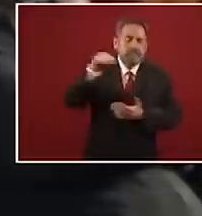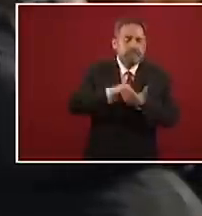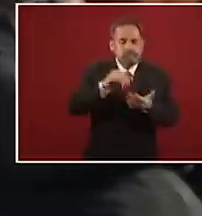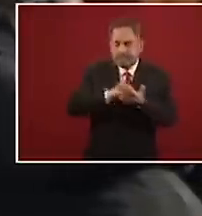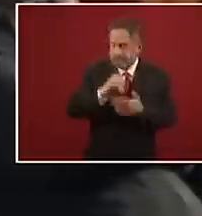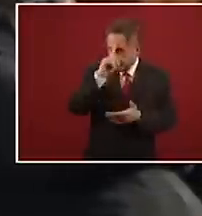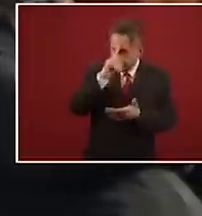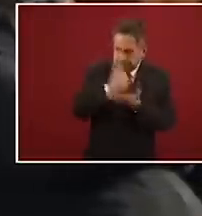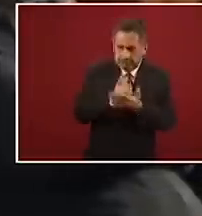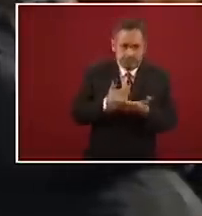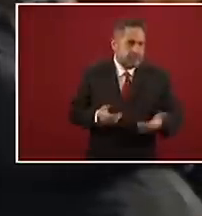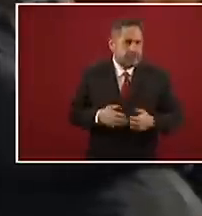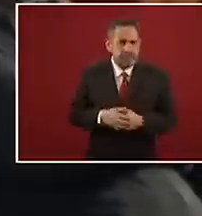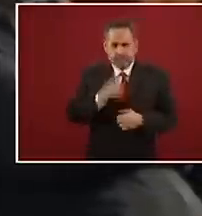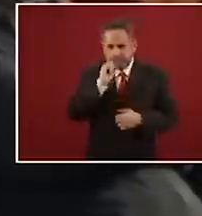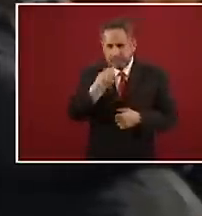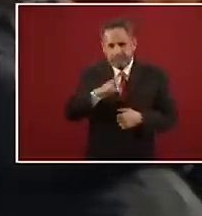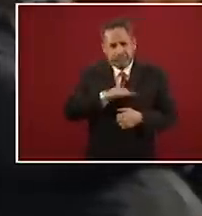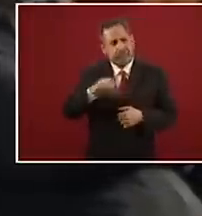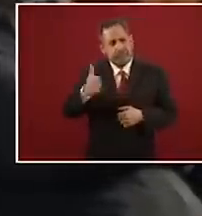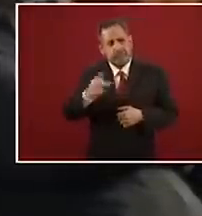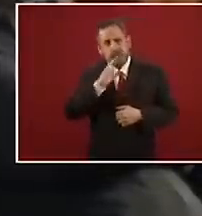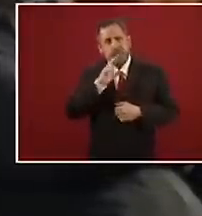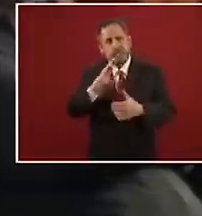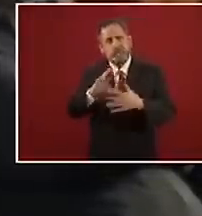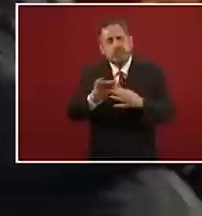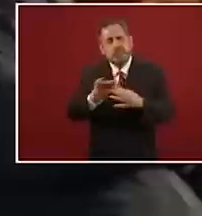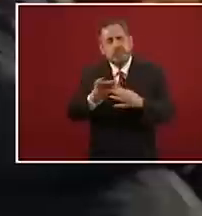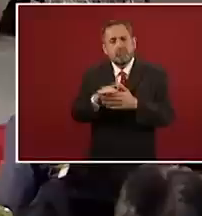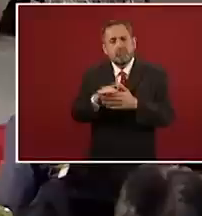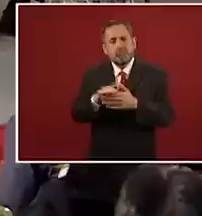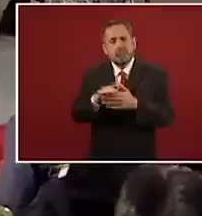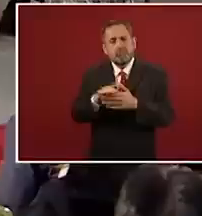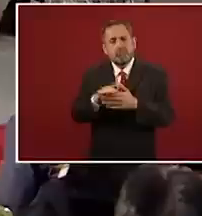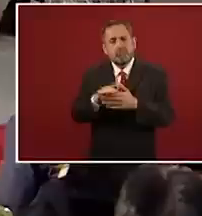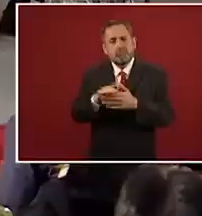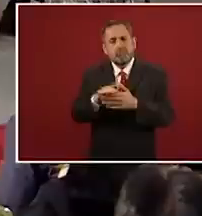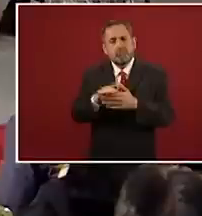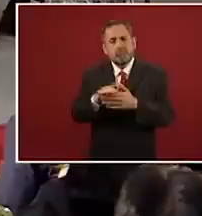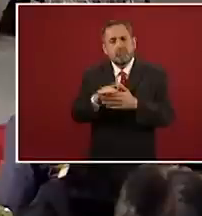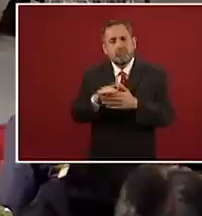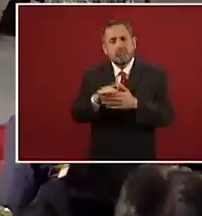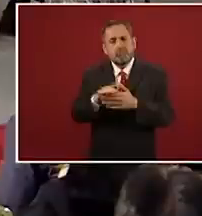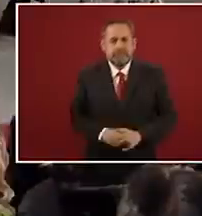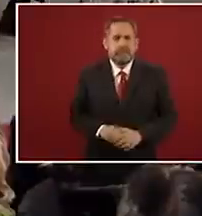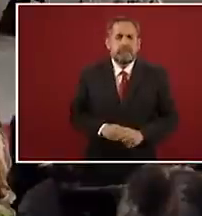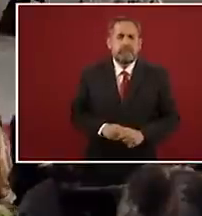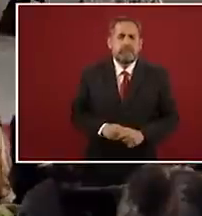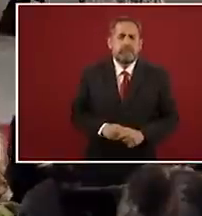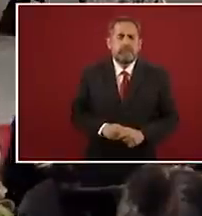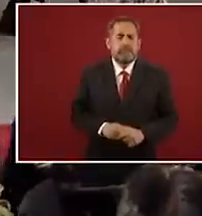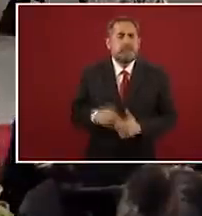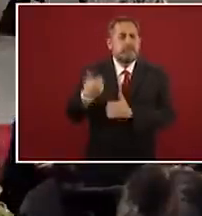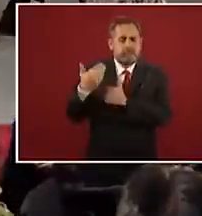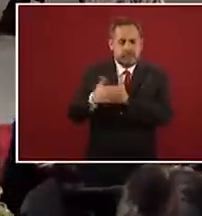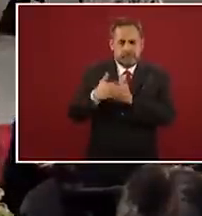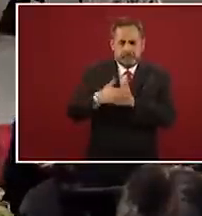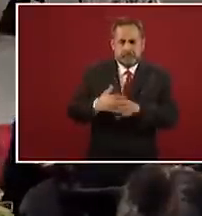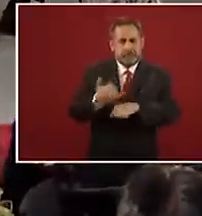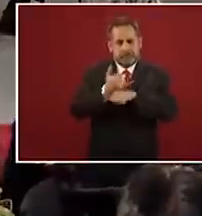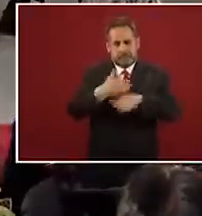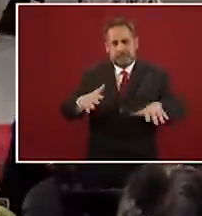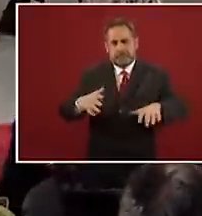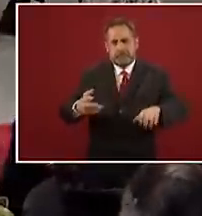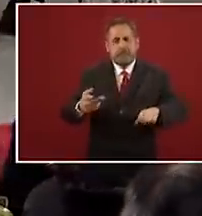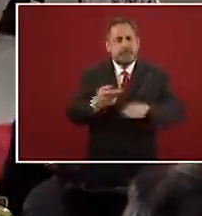también quería preguntarle si existen ya resultados de la campaña que inició en medios. Gracias. Sí, vamos a informarles sobre todo lo que